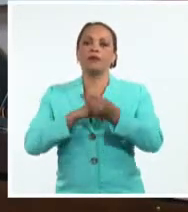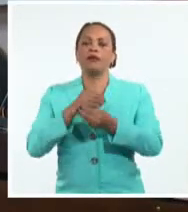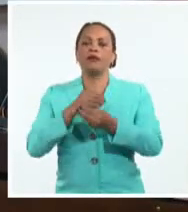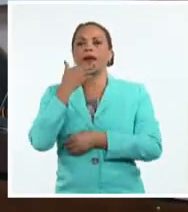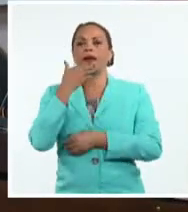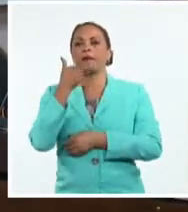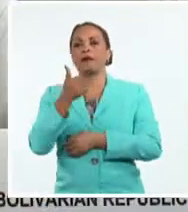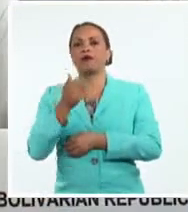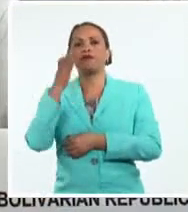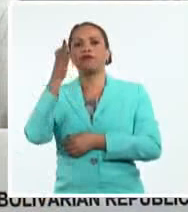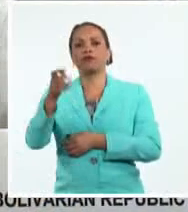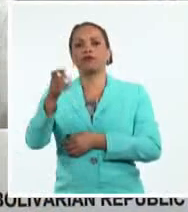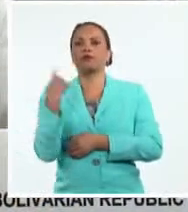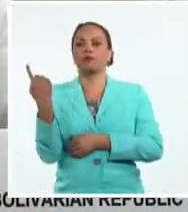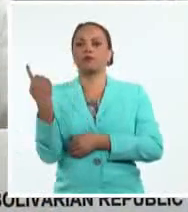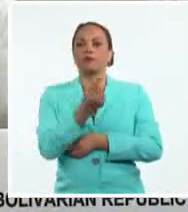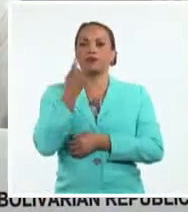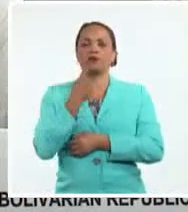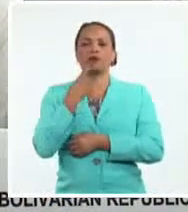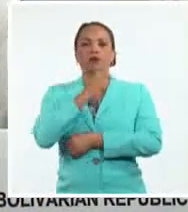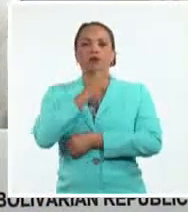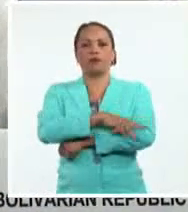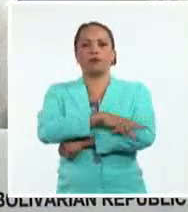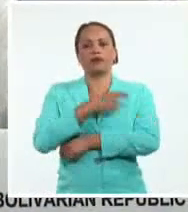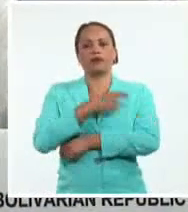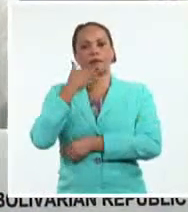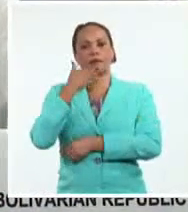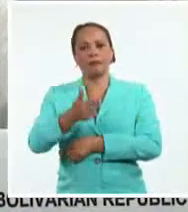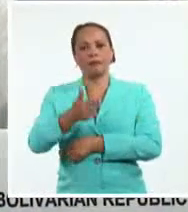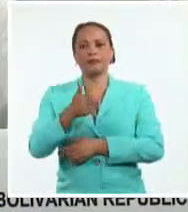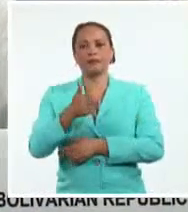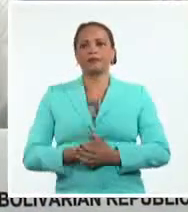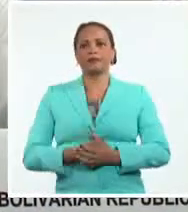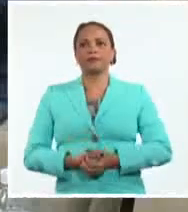mejor para todas las naciones. Indira Román, Sistema Informativo.